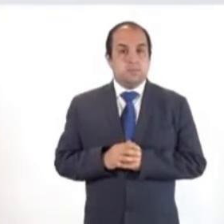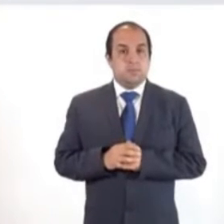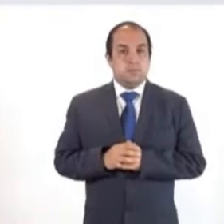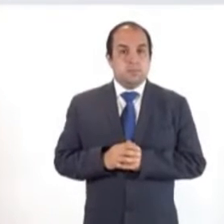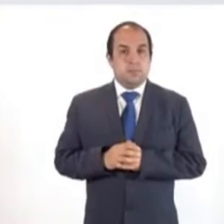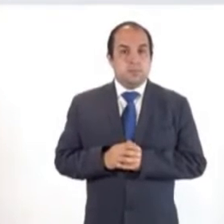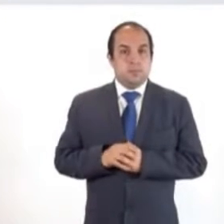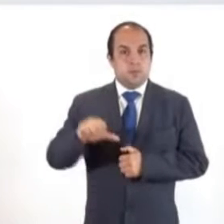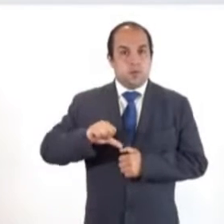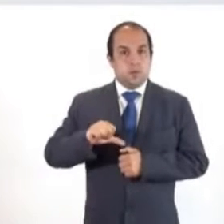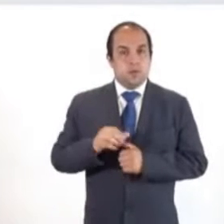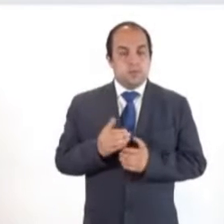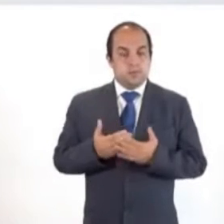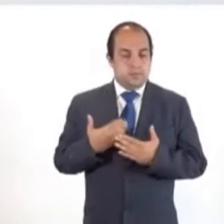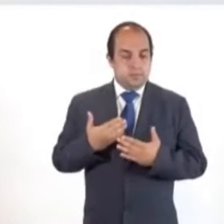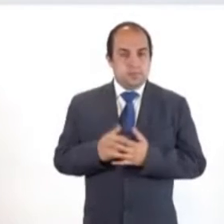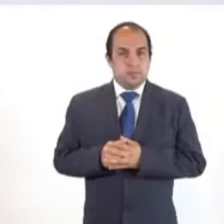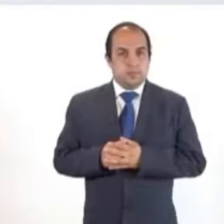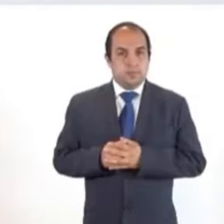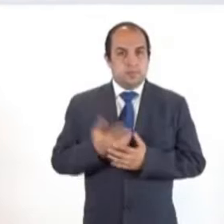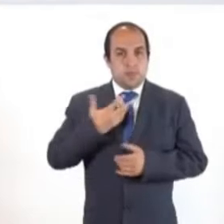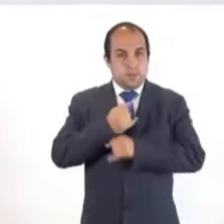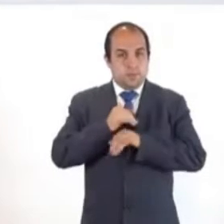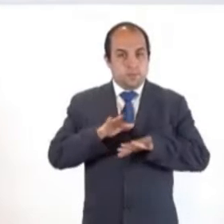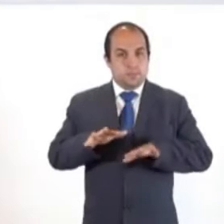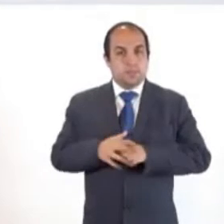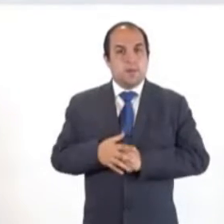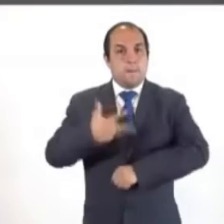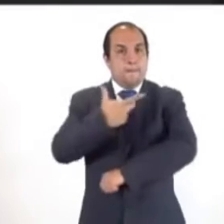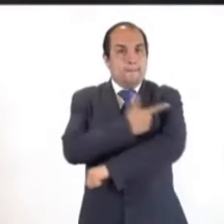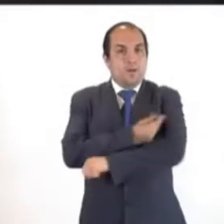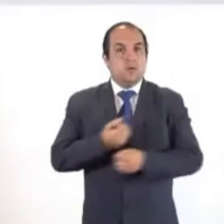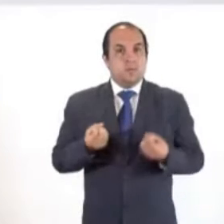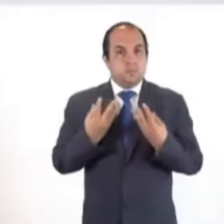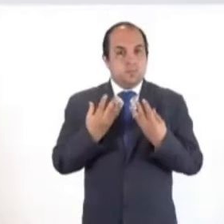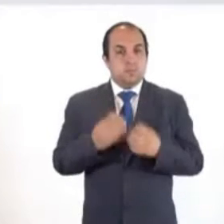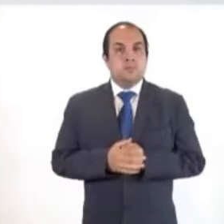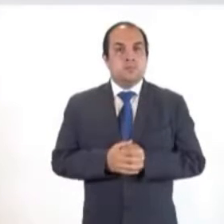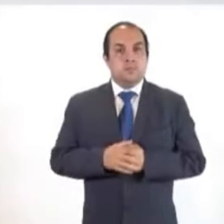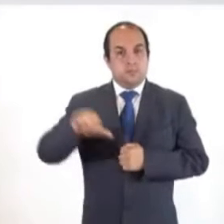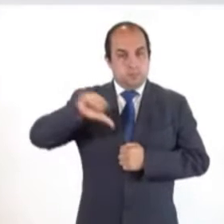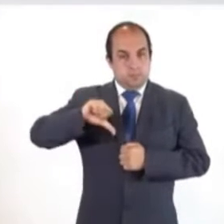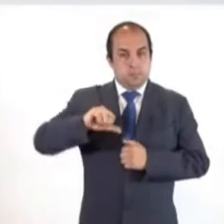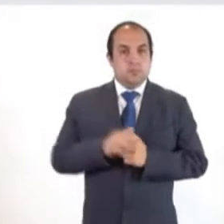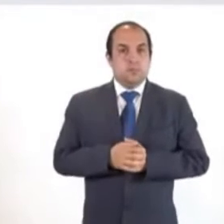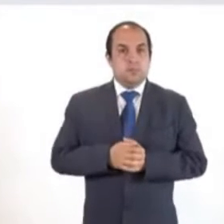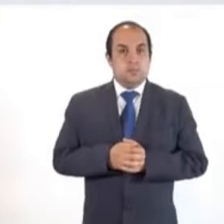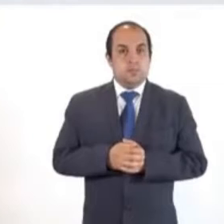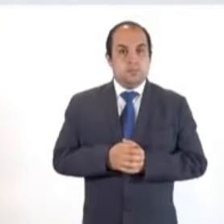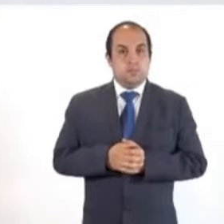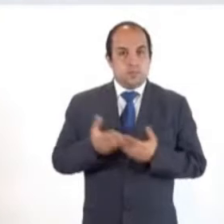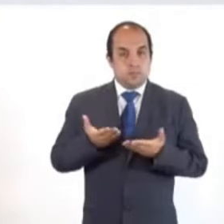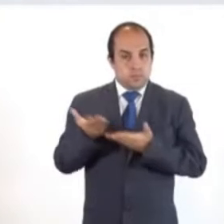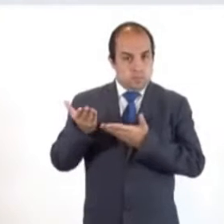bueno, está antes el informe de vacunación al momento del día de hoy. Adelante, si quieres